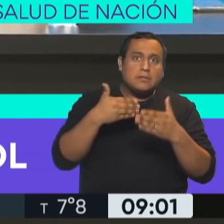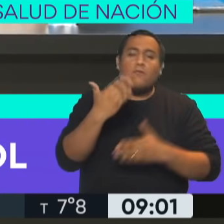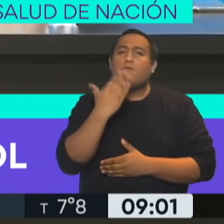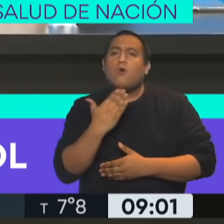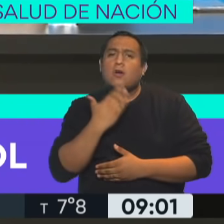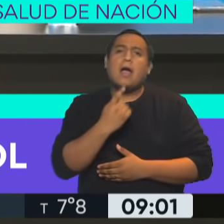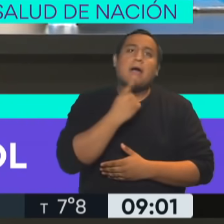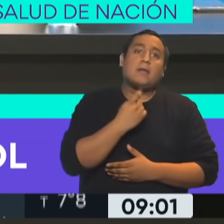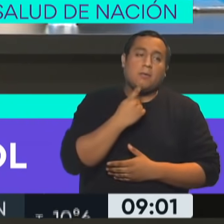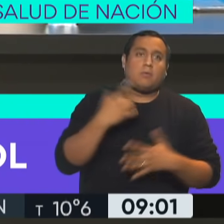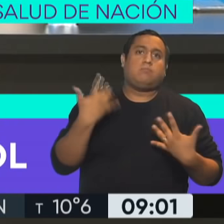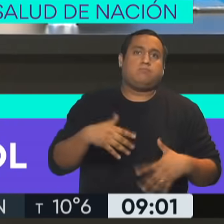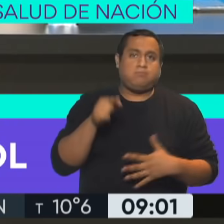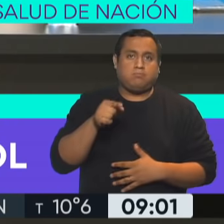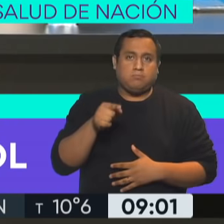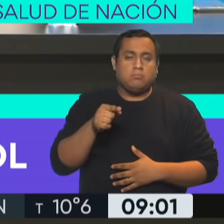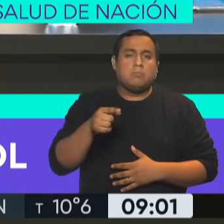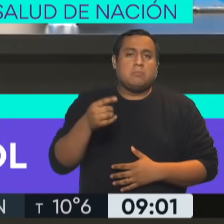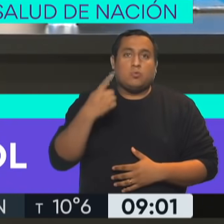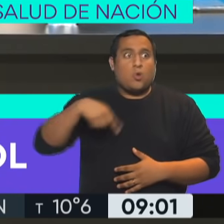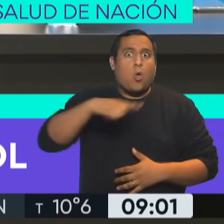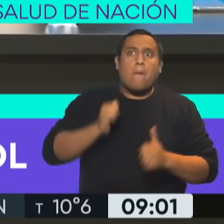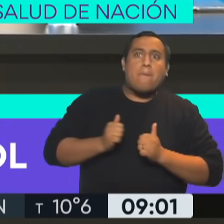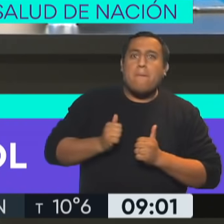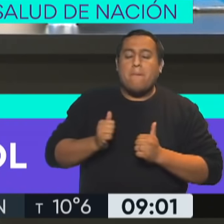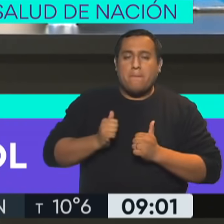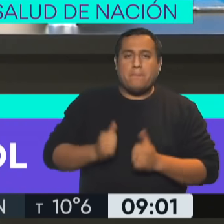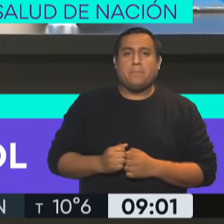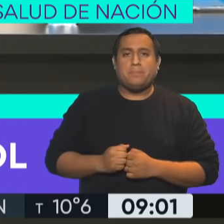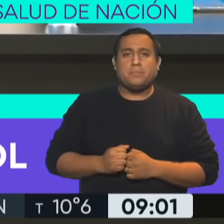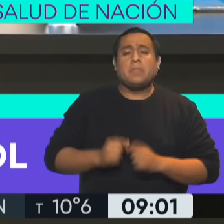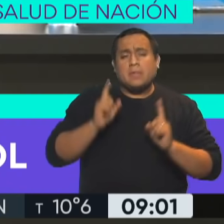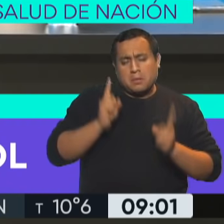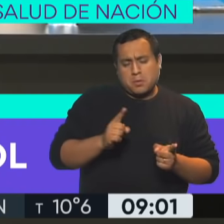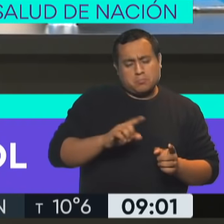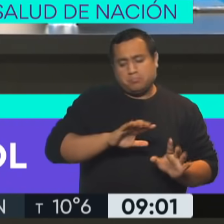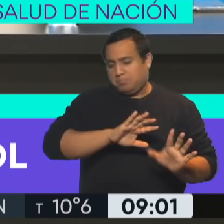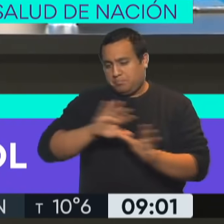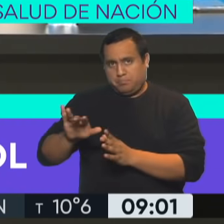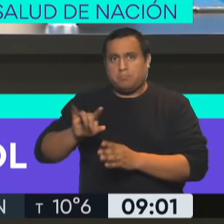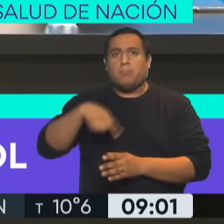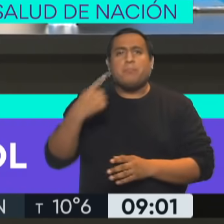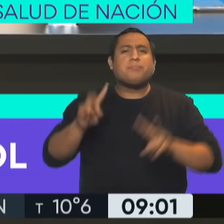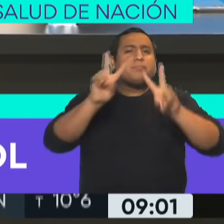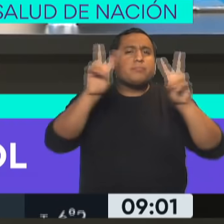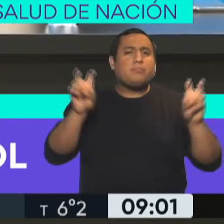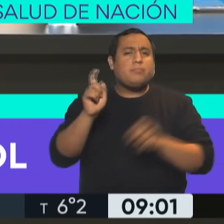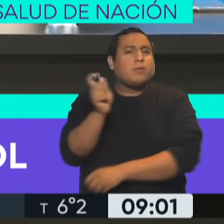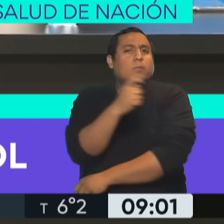justamente uno de los eventos más esperados. Y por otro lado, con el tema de la